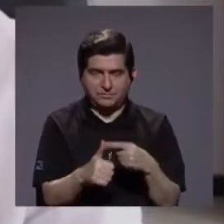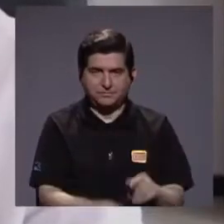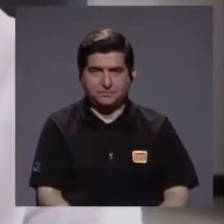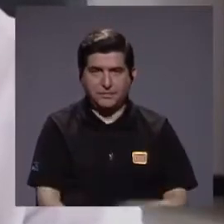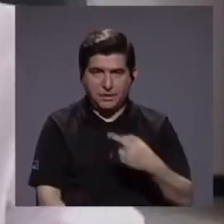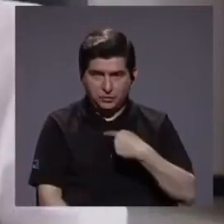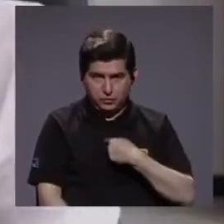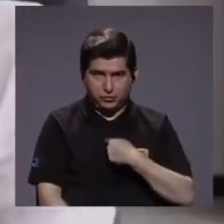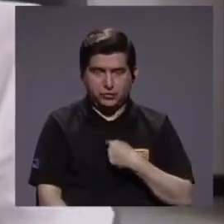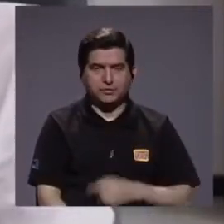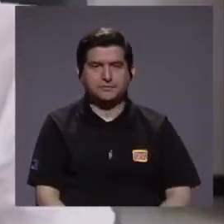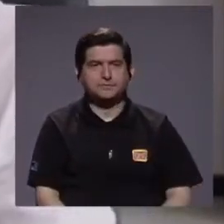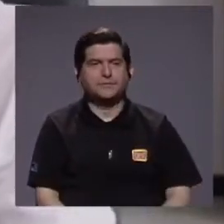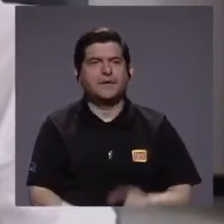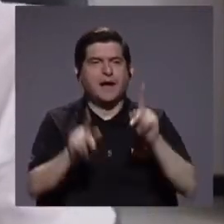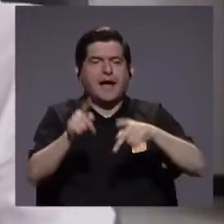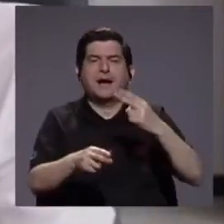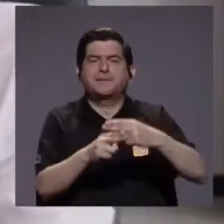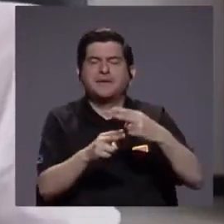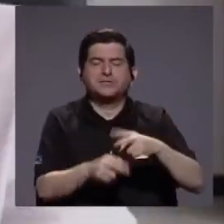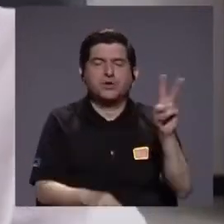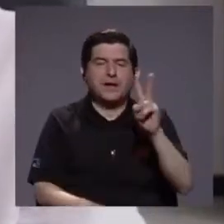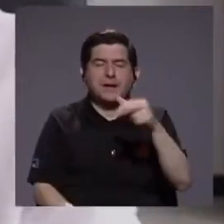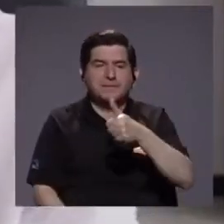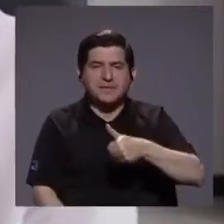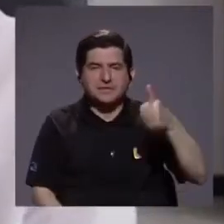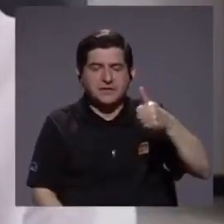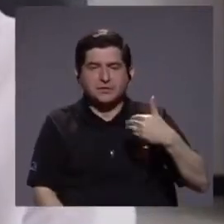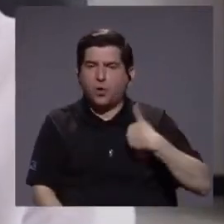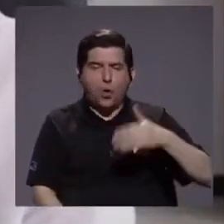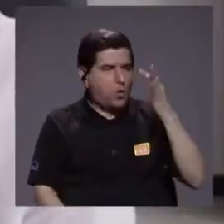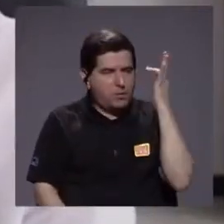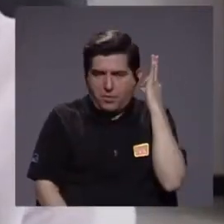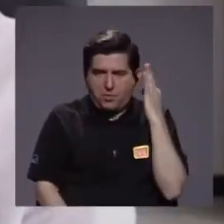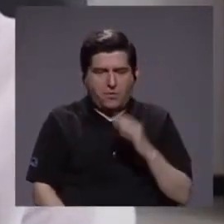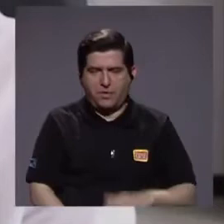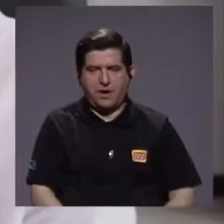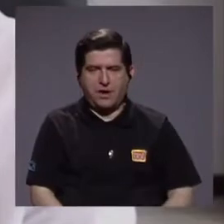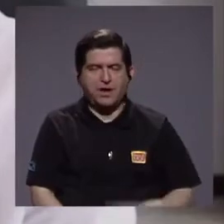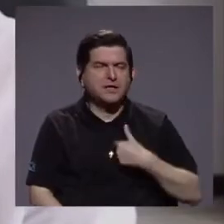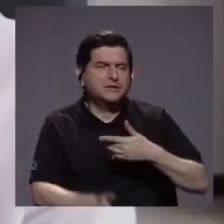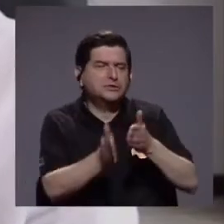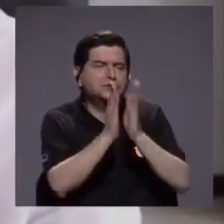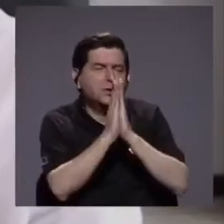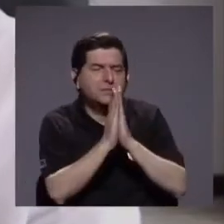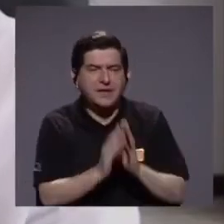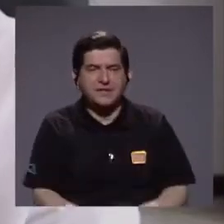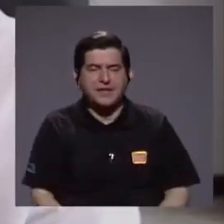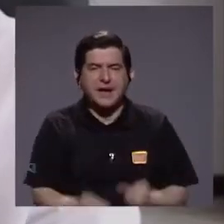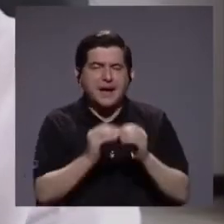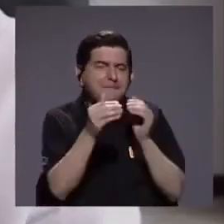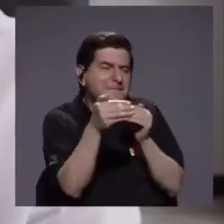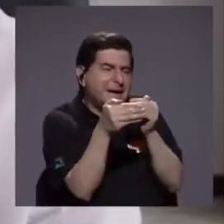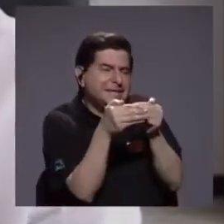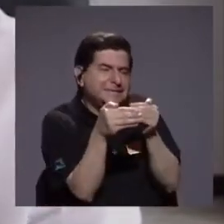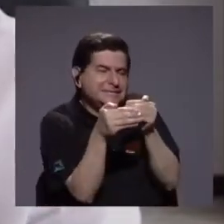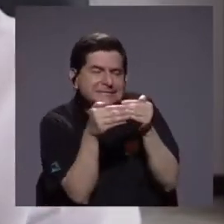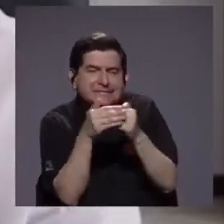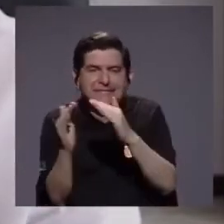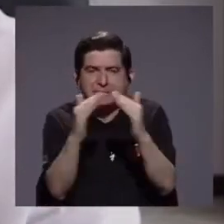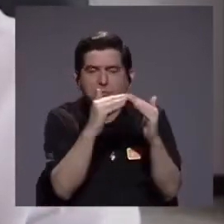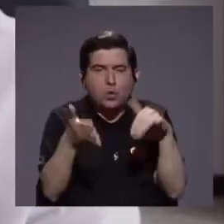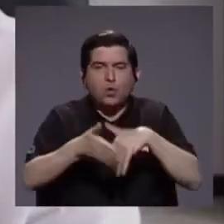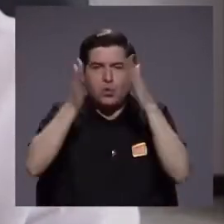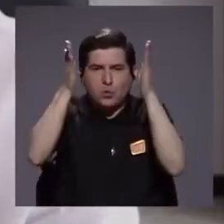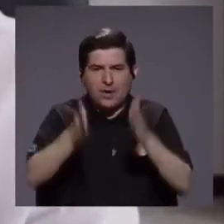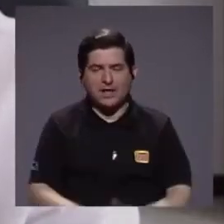la persona que nombraría como vicerrectora o vicerrector de Vida Estudiantil, le pediría máxima cercanía con la población